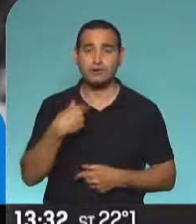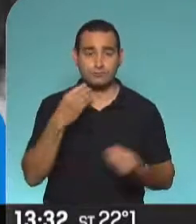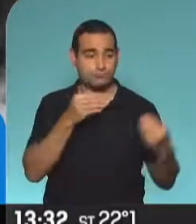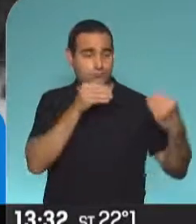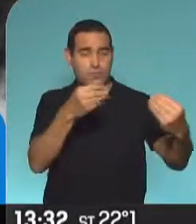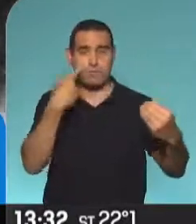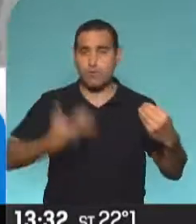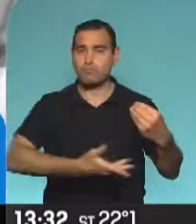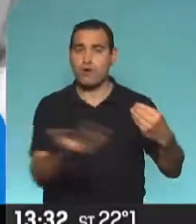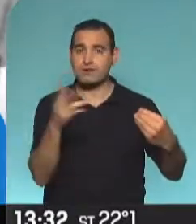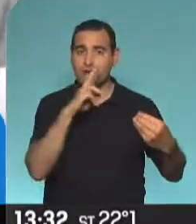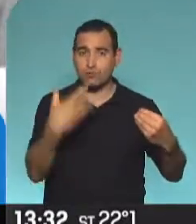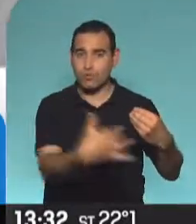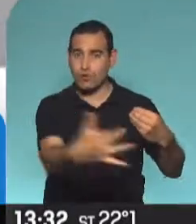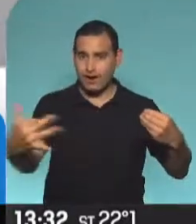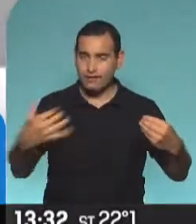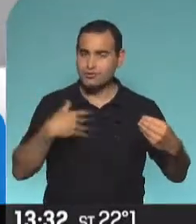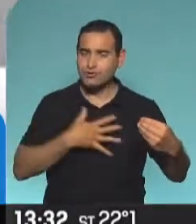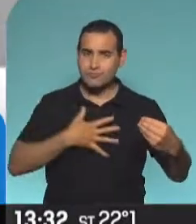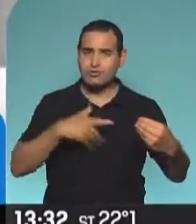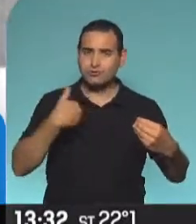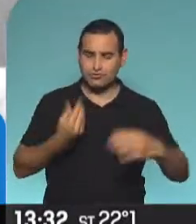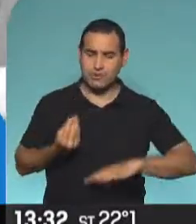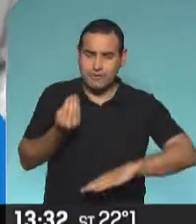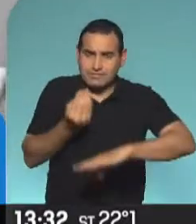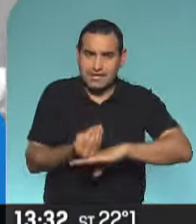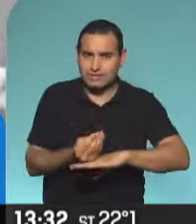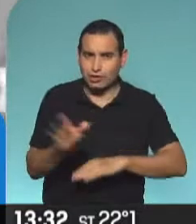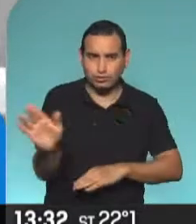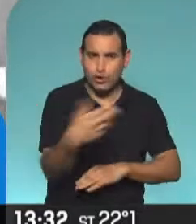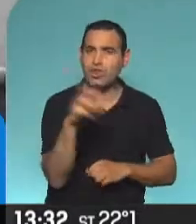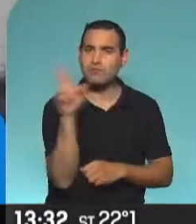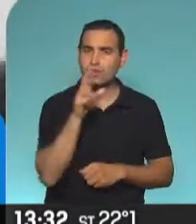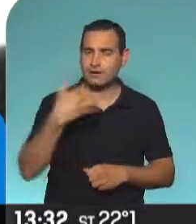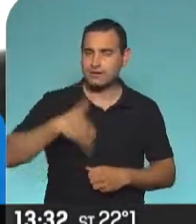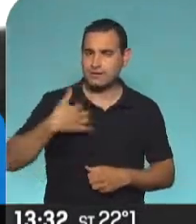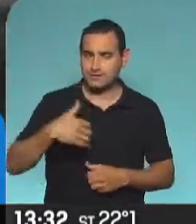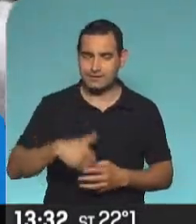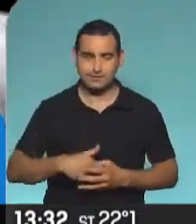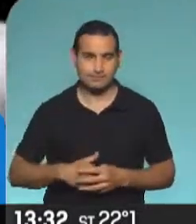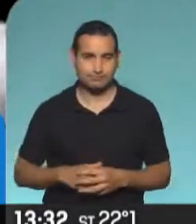vosotras con la certeza de que lo hago en nombre y representación de todas las mujeres argentinas.